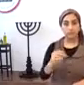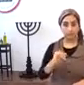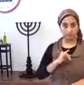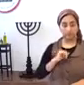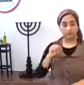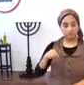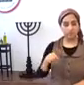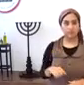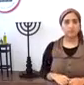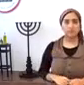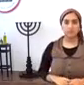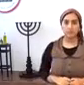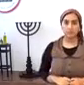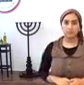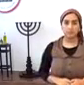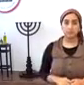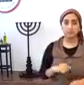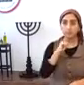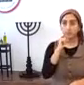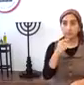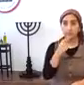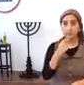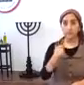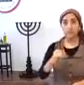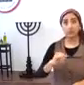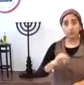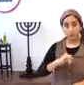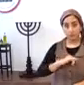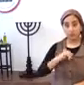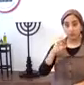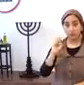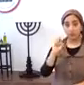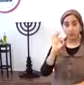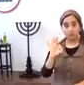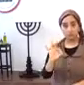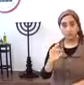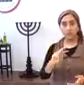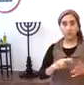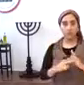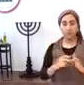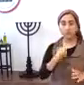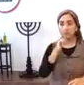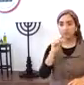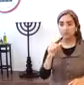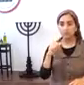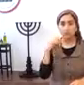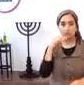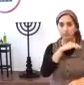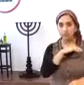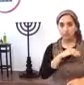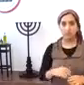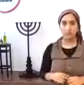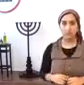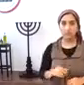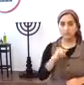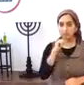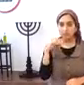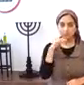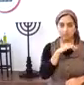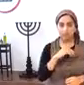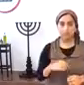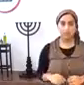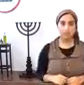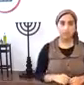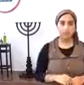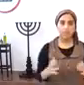Entonces yo soy no dijo yo soy Esaf. entonces no mintió. Es decir